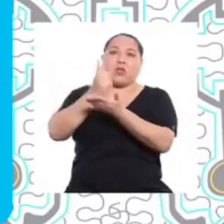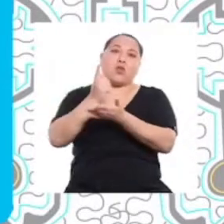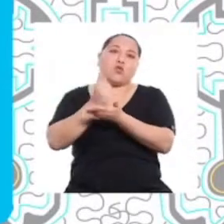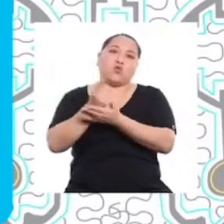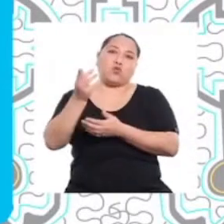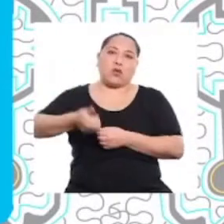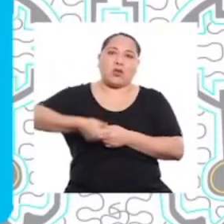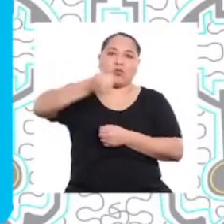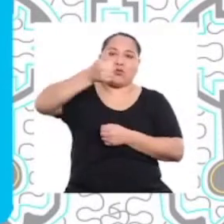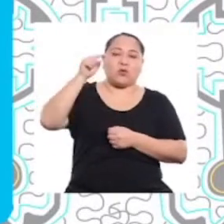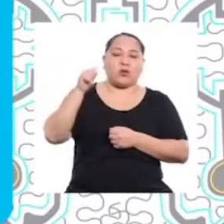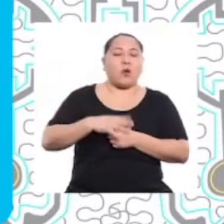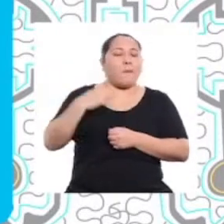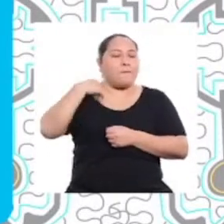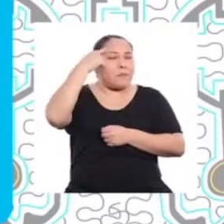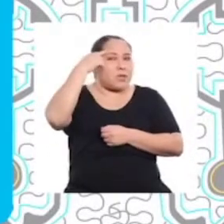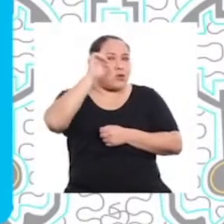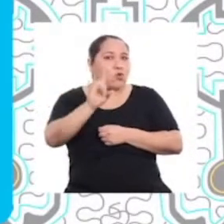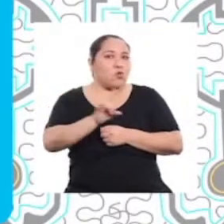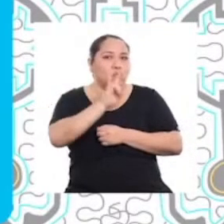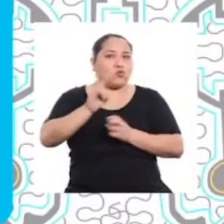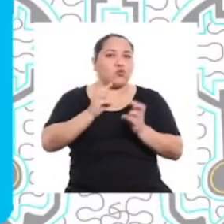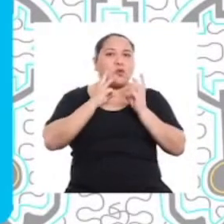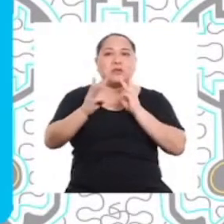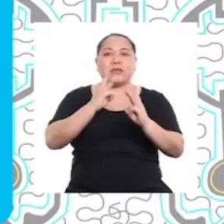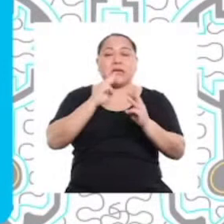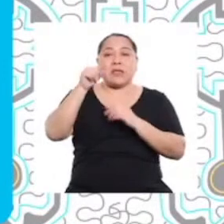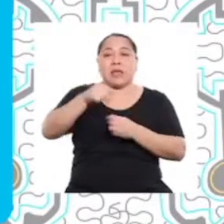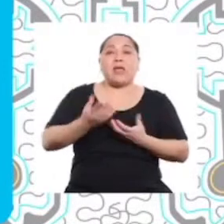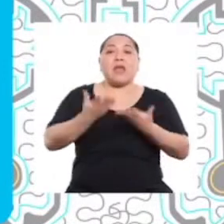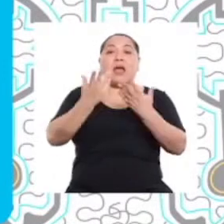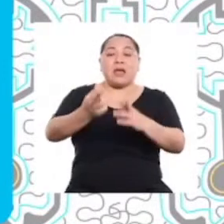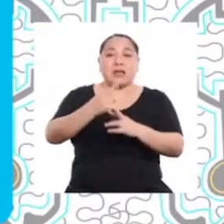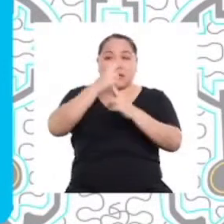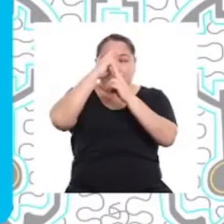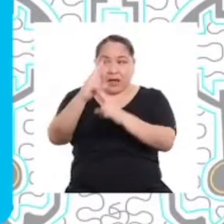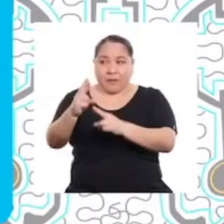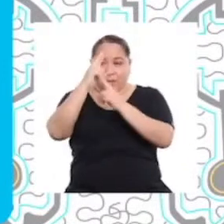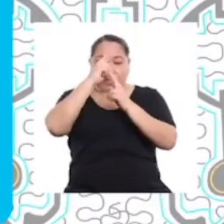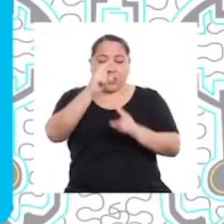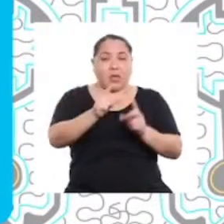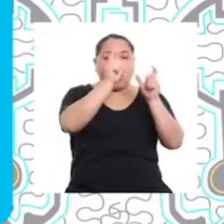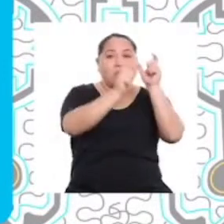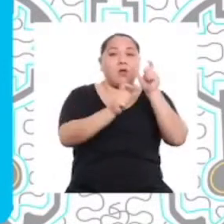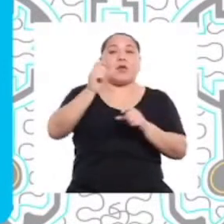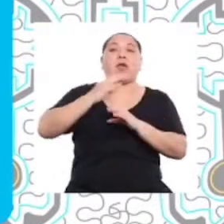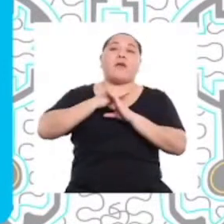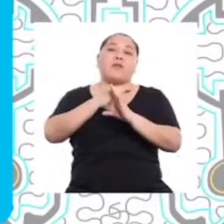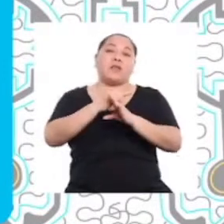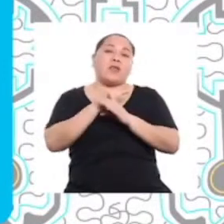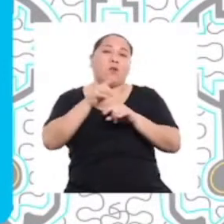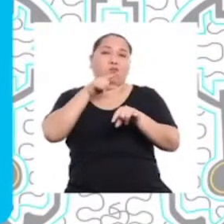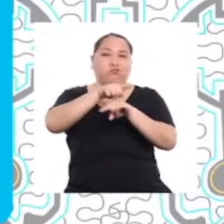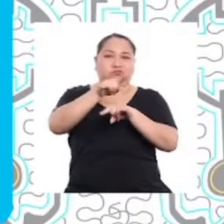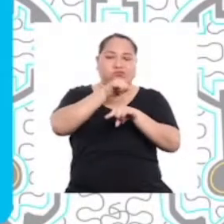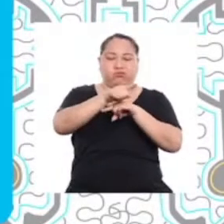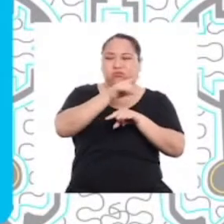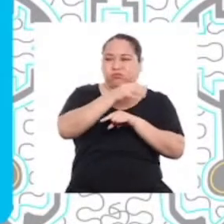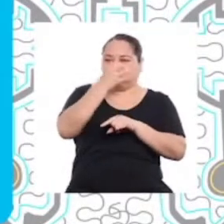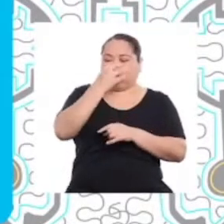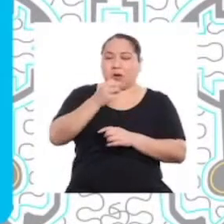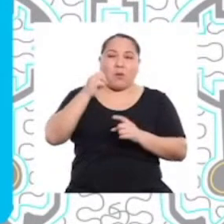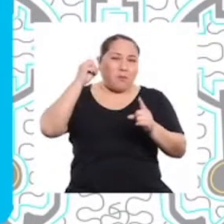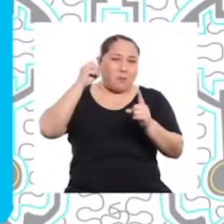autoridades. Considero que el uso del chat debe darse respetando a los usuarios, evitando burlas